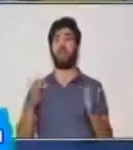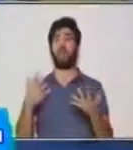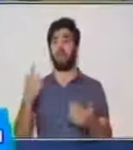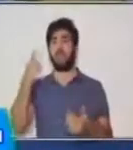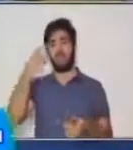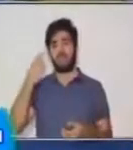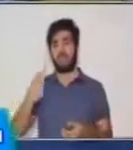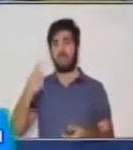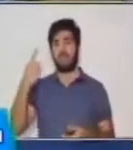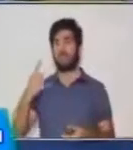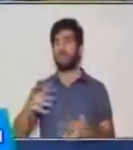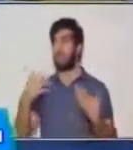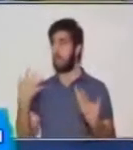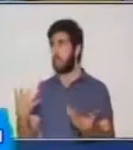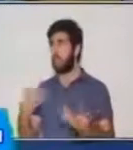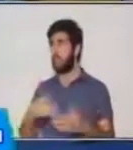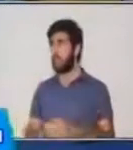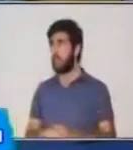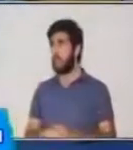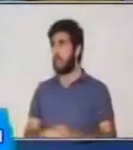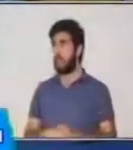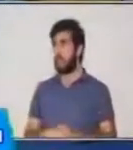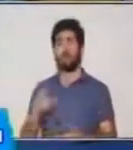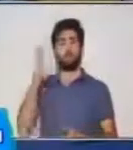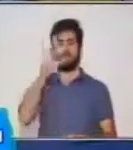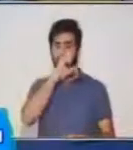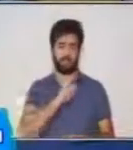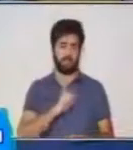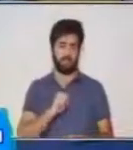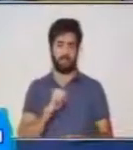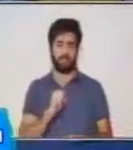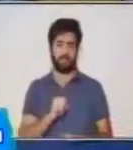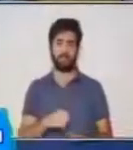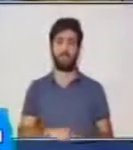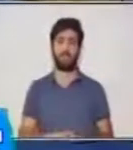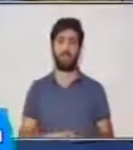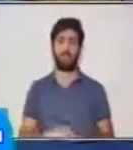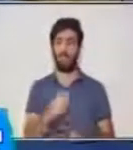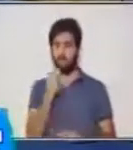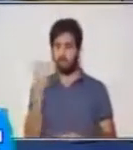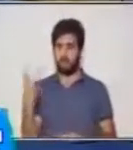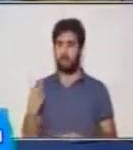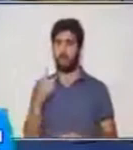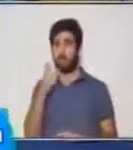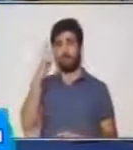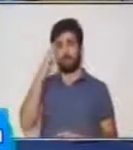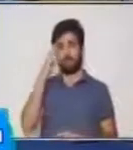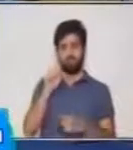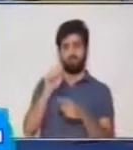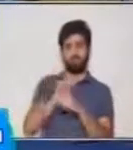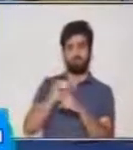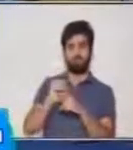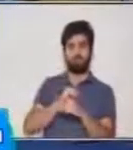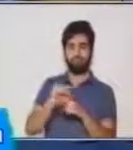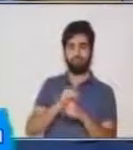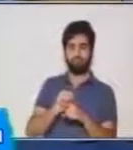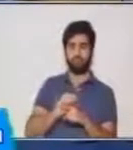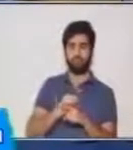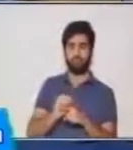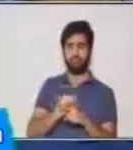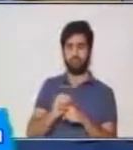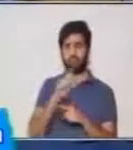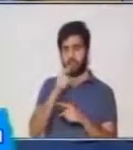a poder trabajar mucho mejor día a día. ¿Sabes qué celebramos el 11 de octubre? Muy bien, es el Día de la Niña, es un